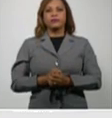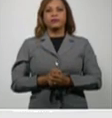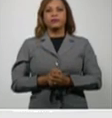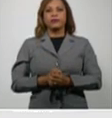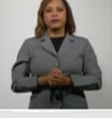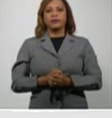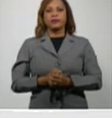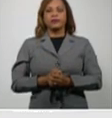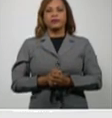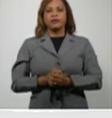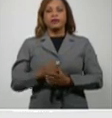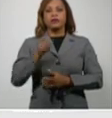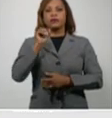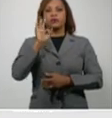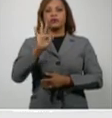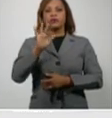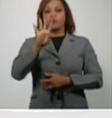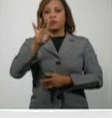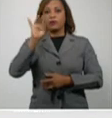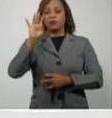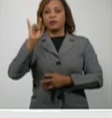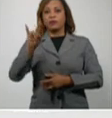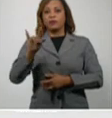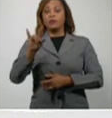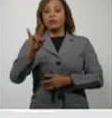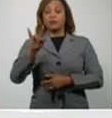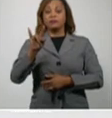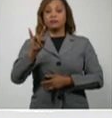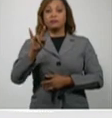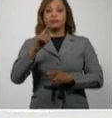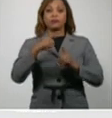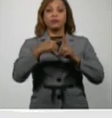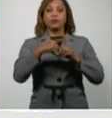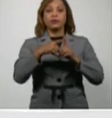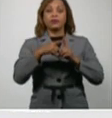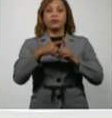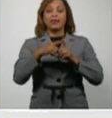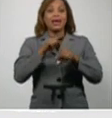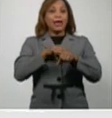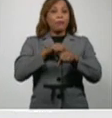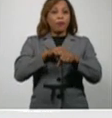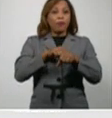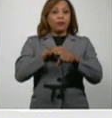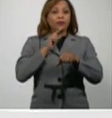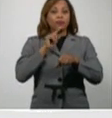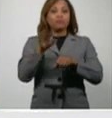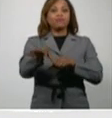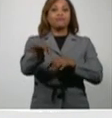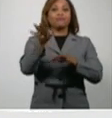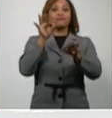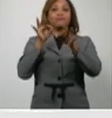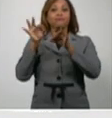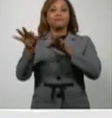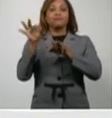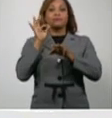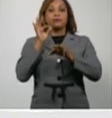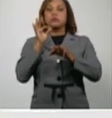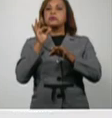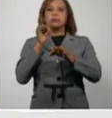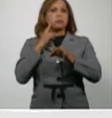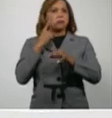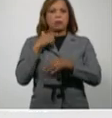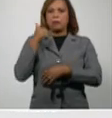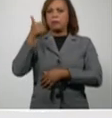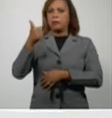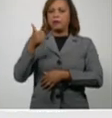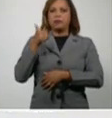859 diagnosticados, totalmente asintomáticos en el momento que se diagnosticaron.